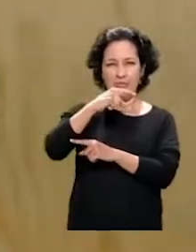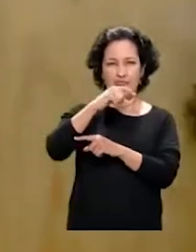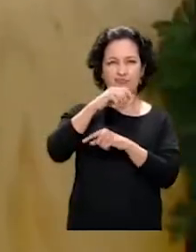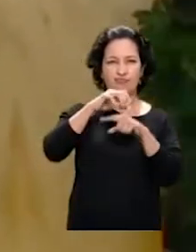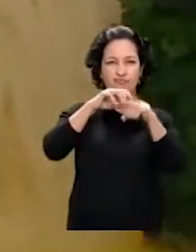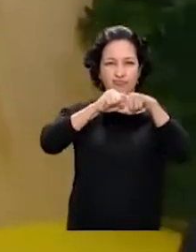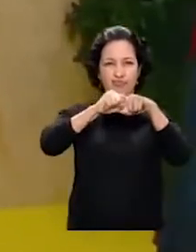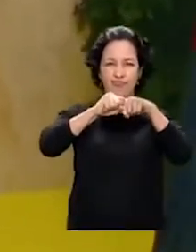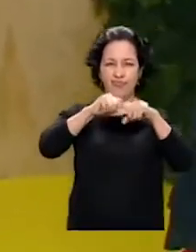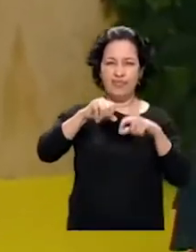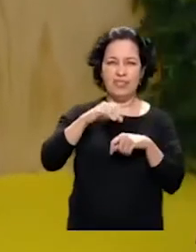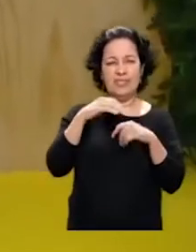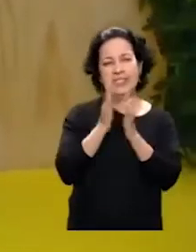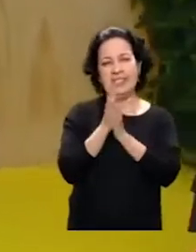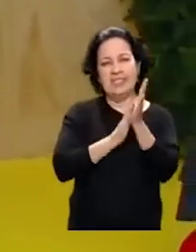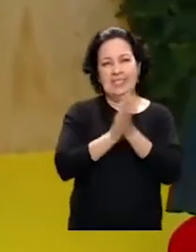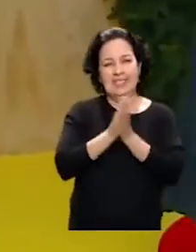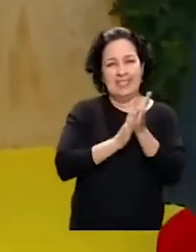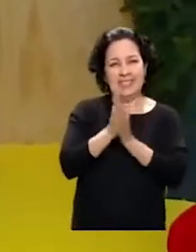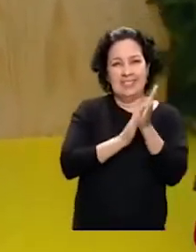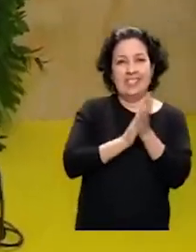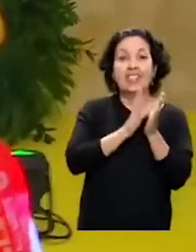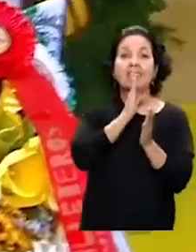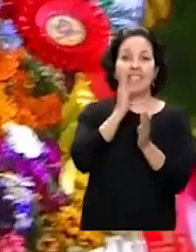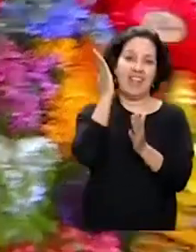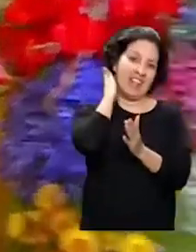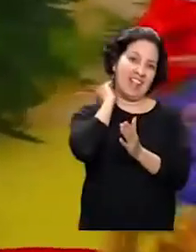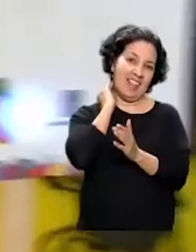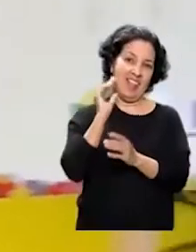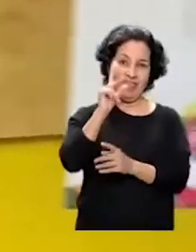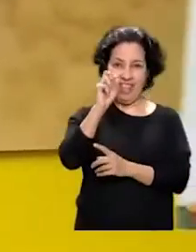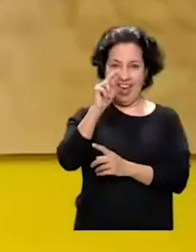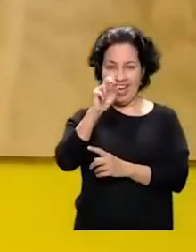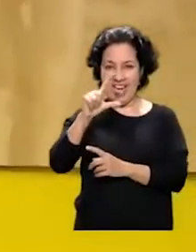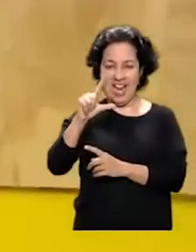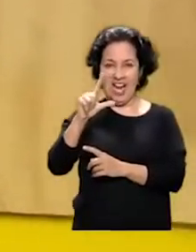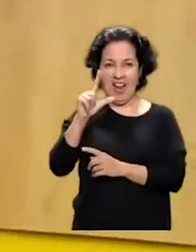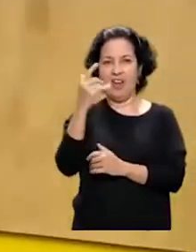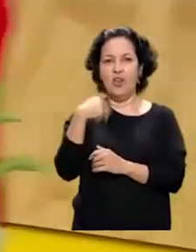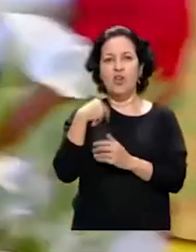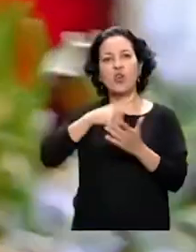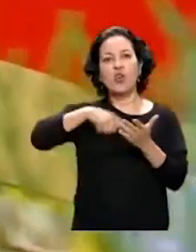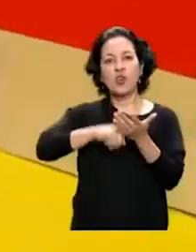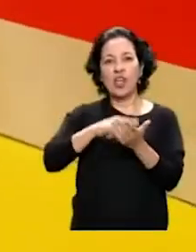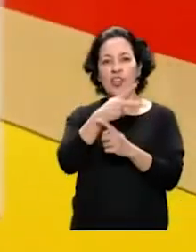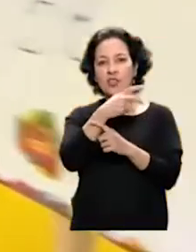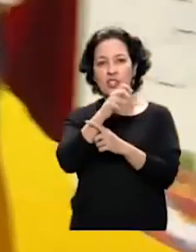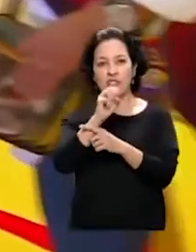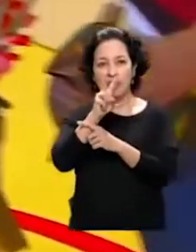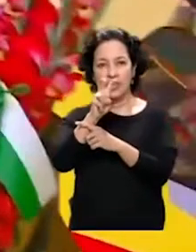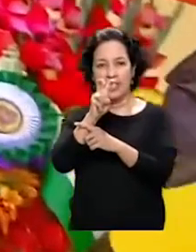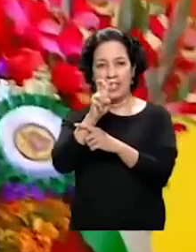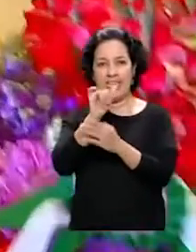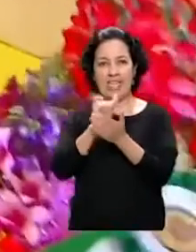primer puesto, el lugar esperado, lo entrega el alcalde Daniel Quintero, número de contrato 207, John